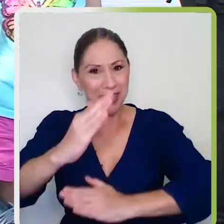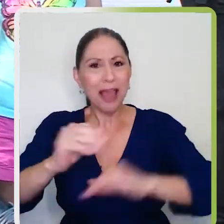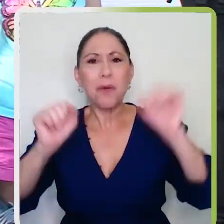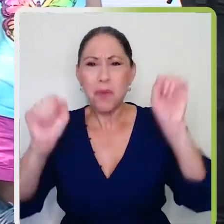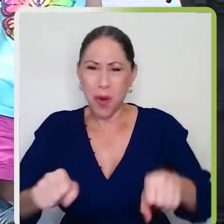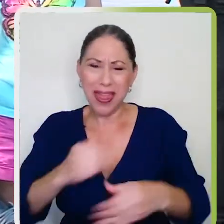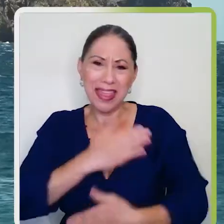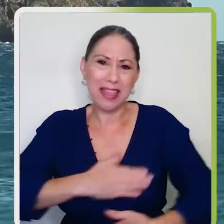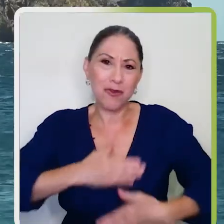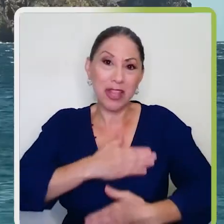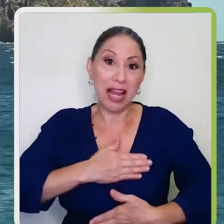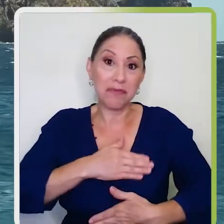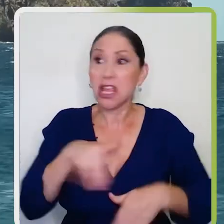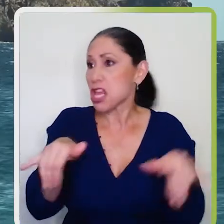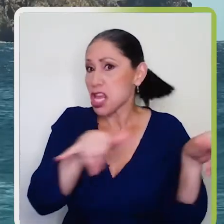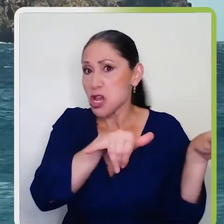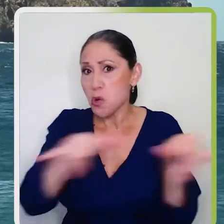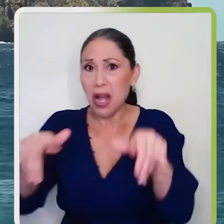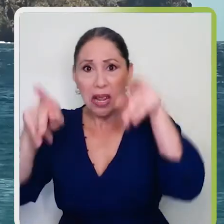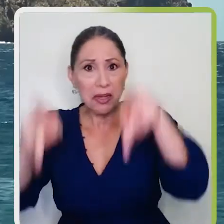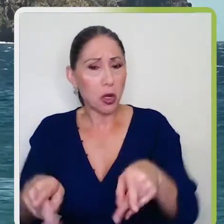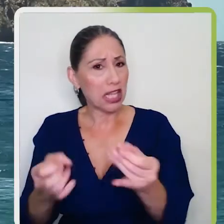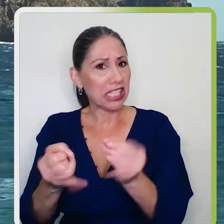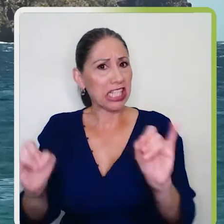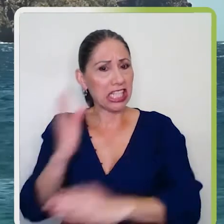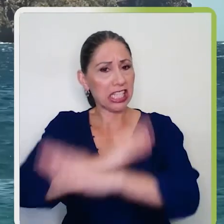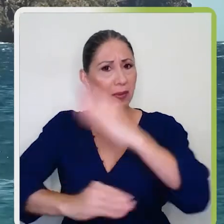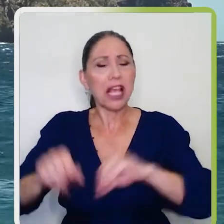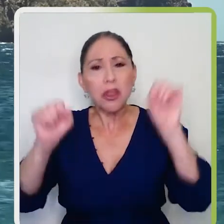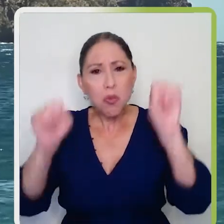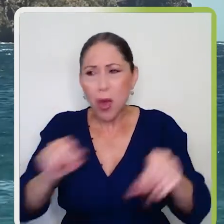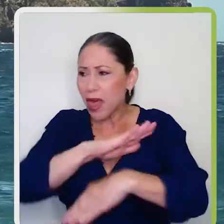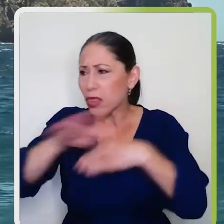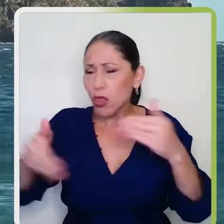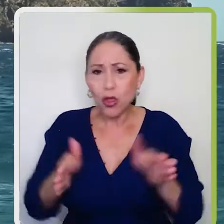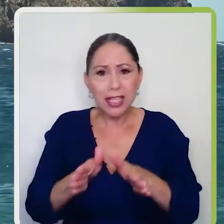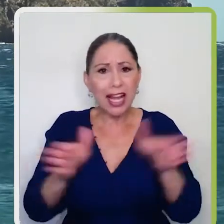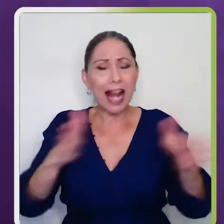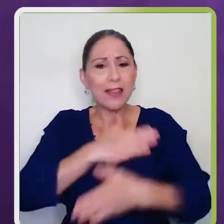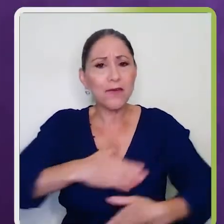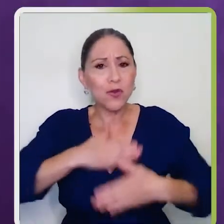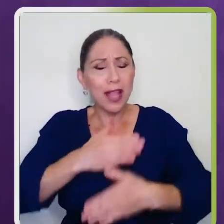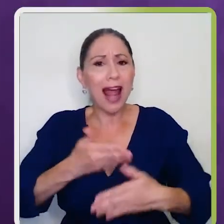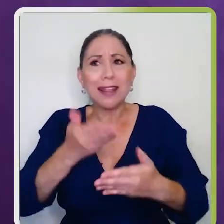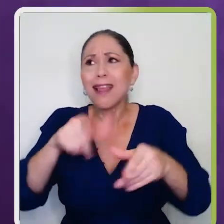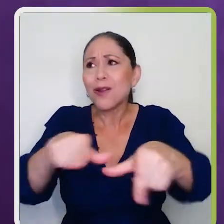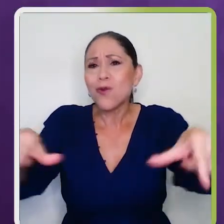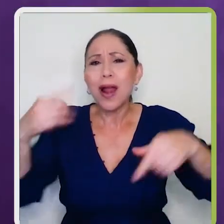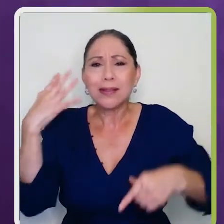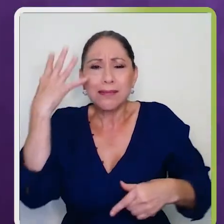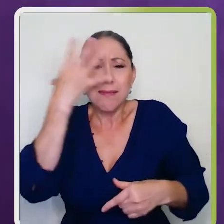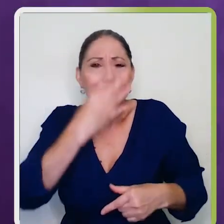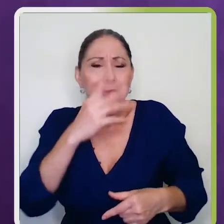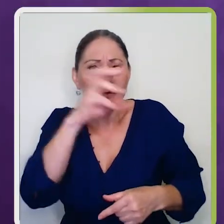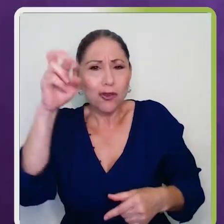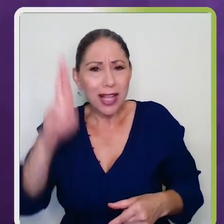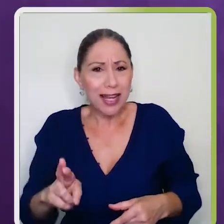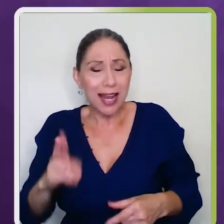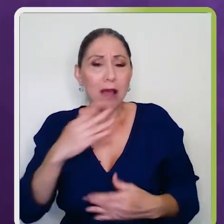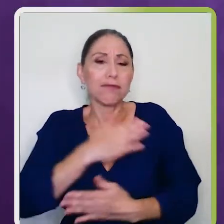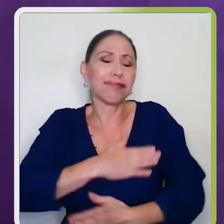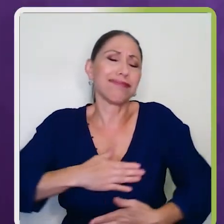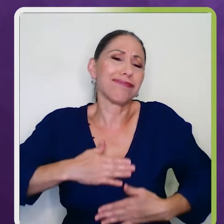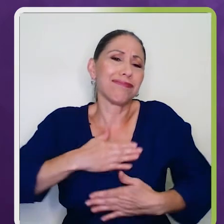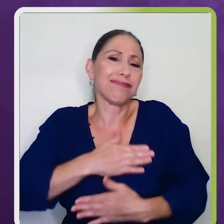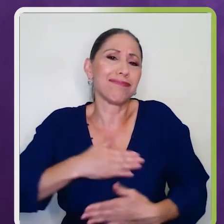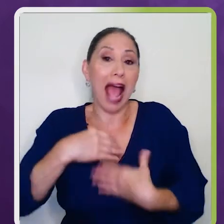de discapacidad puedan disfrutar, al igual que las que no tienen una discapacidad, de todas las bellezas que ofrece nuestro país para